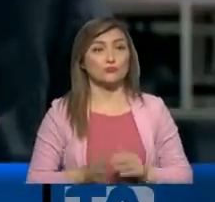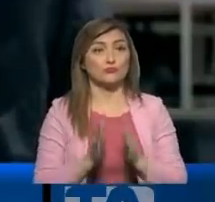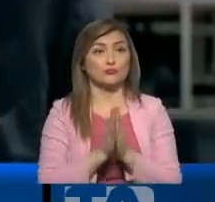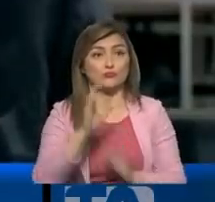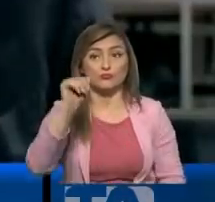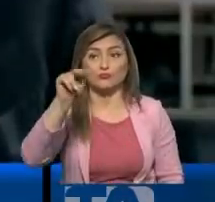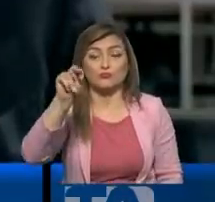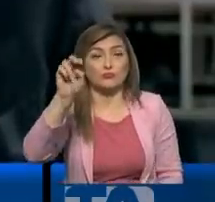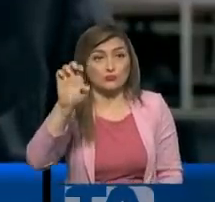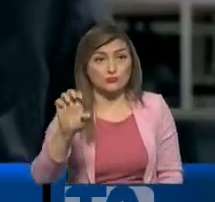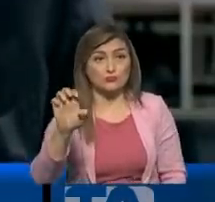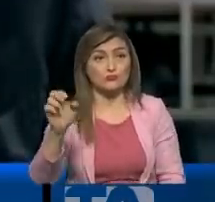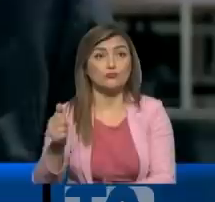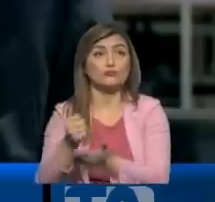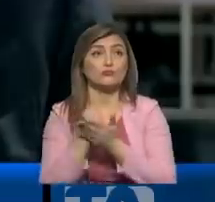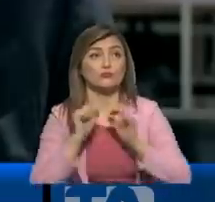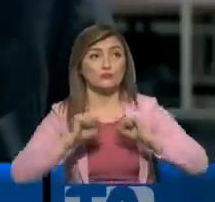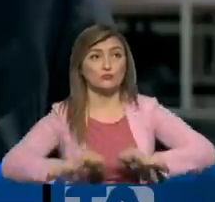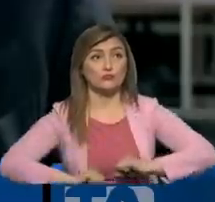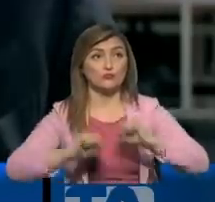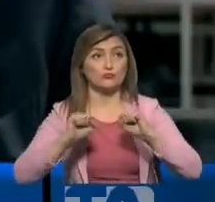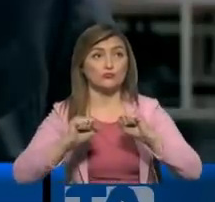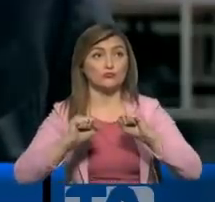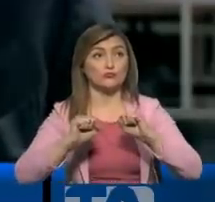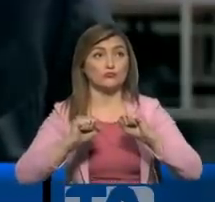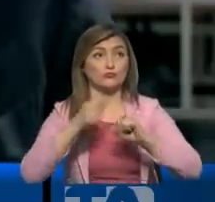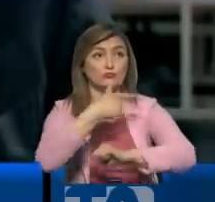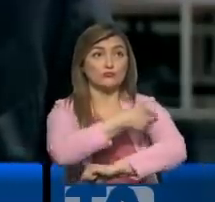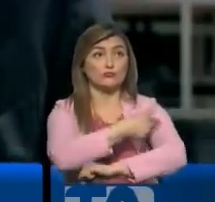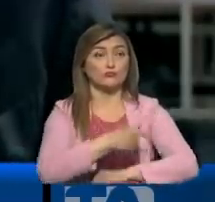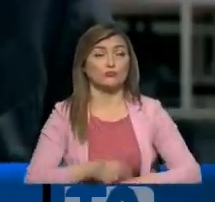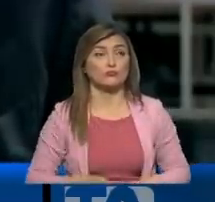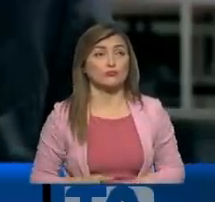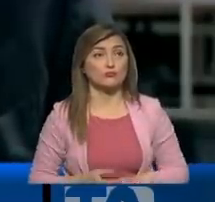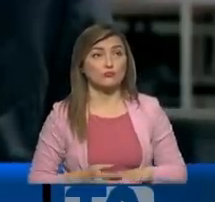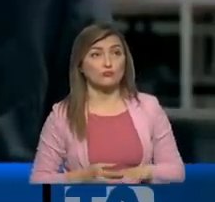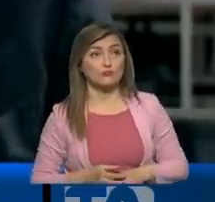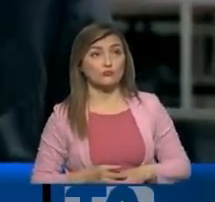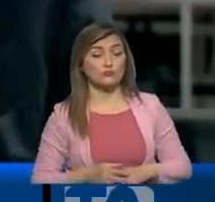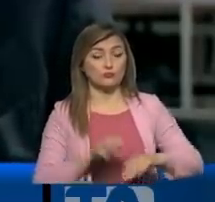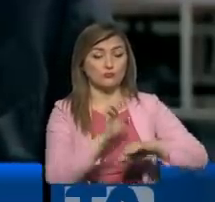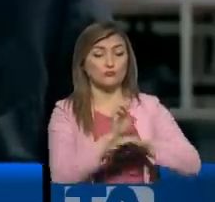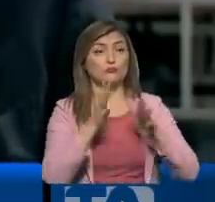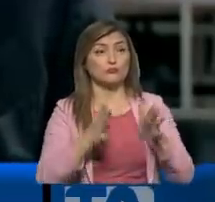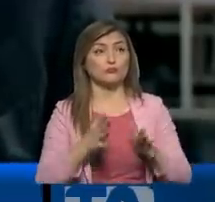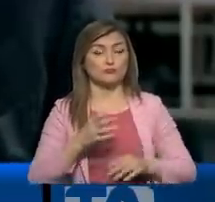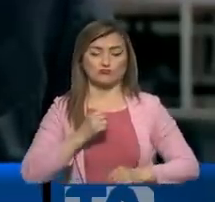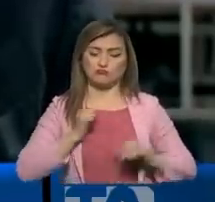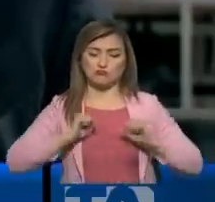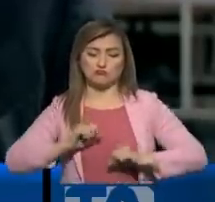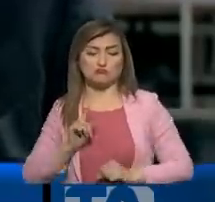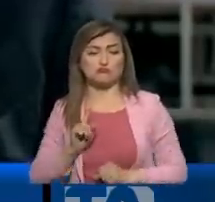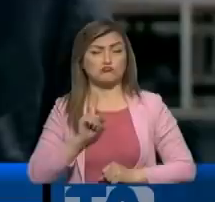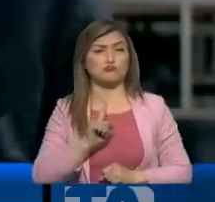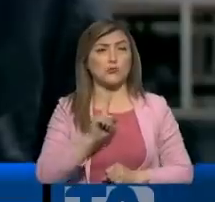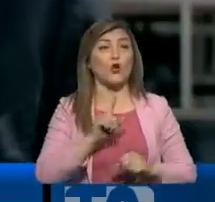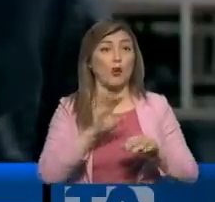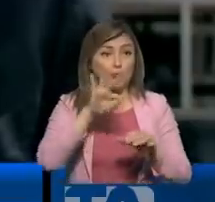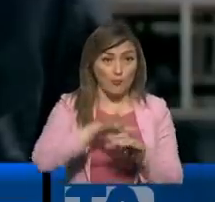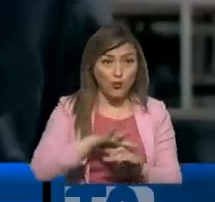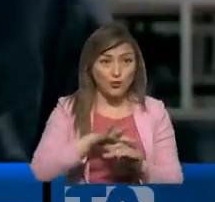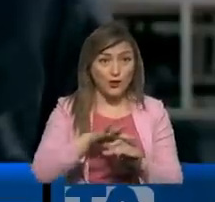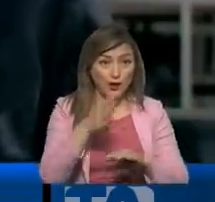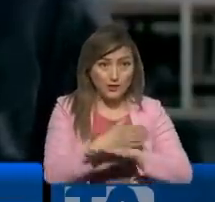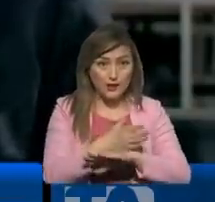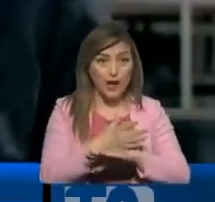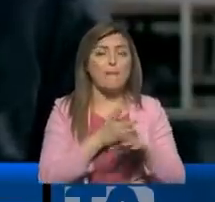Nacional Electoral para poder llevar a cabo estas jornadas de vacunación, donde cada ecuatoriano pueda ir al mismo recinto electoral donde